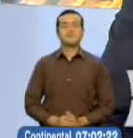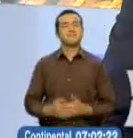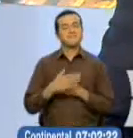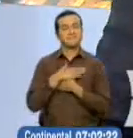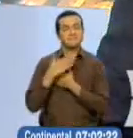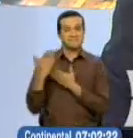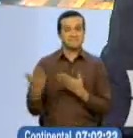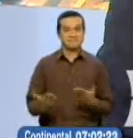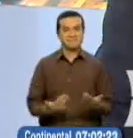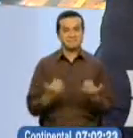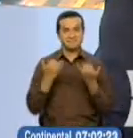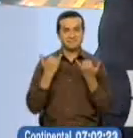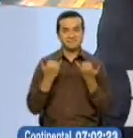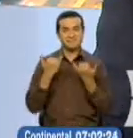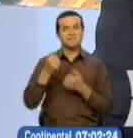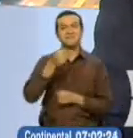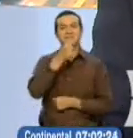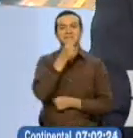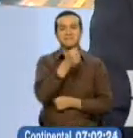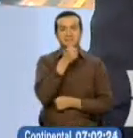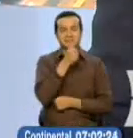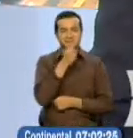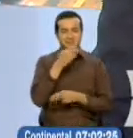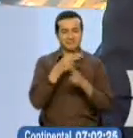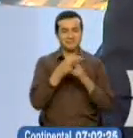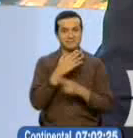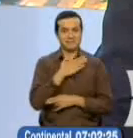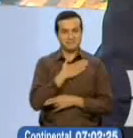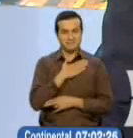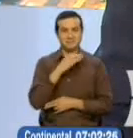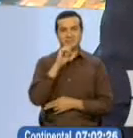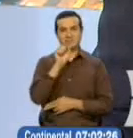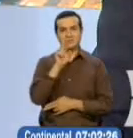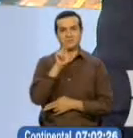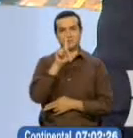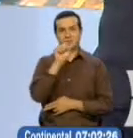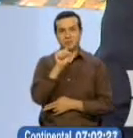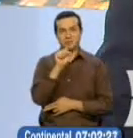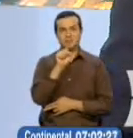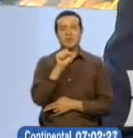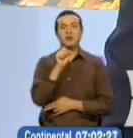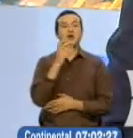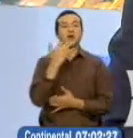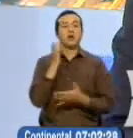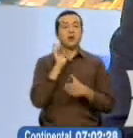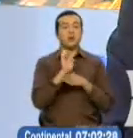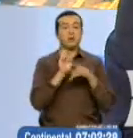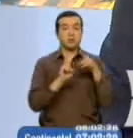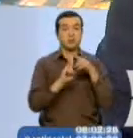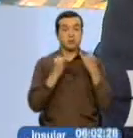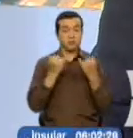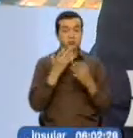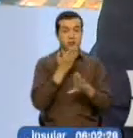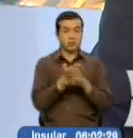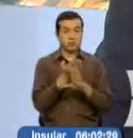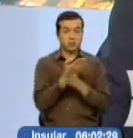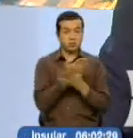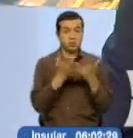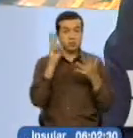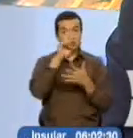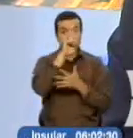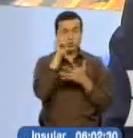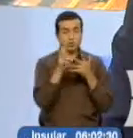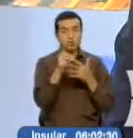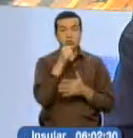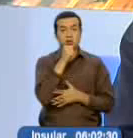Bienvenidos, amigos televidentes. Esto es Pensamiento Crítico. Soy Carlos Rabascal y esto es Ecuador TV. La propuesta de entrevista del día de hoy son las siguientes.